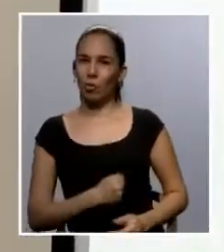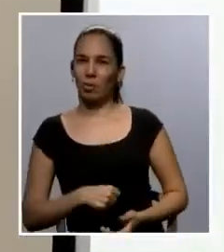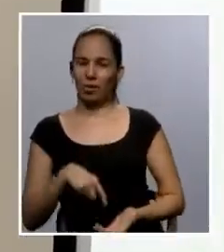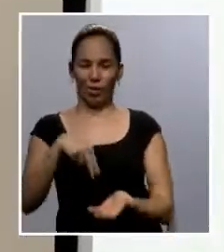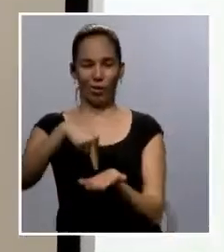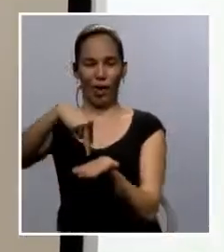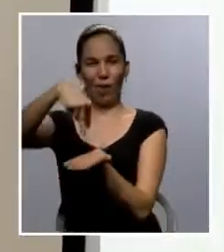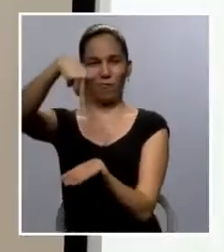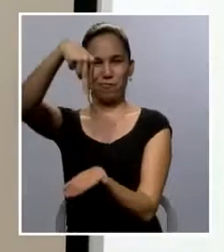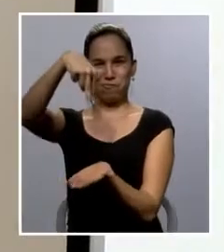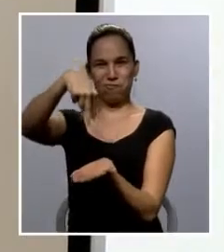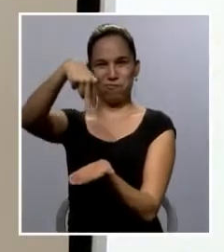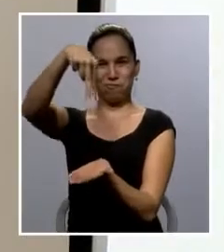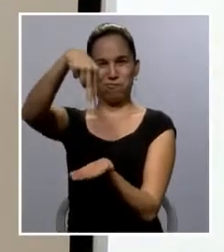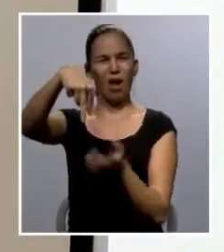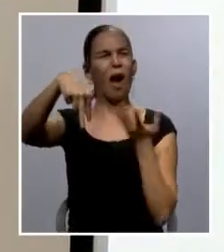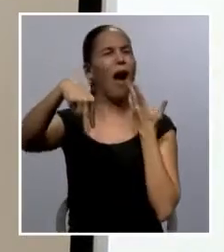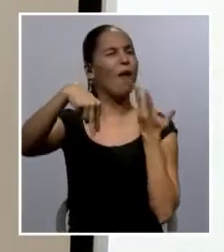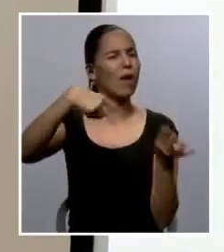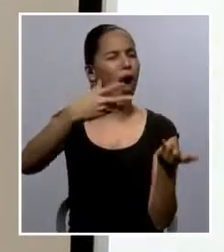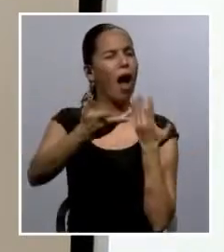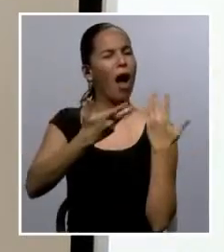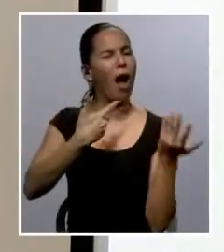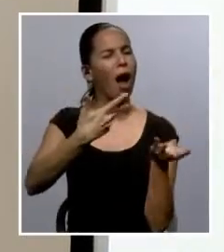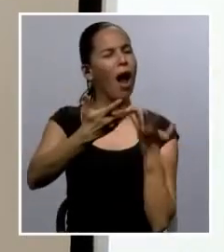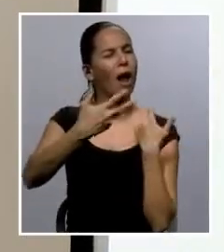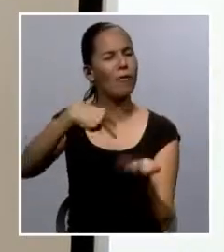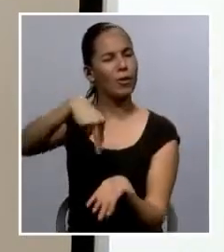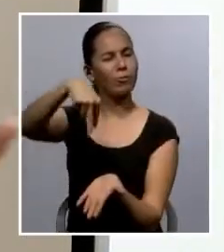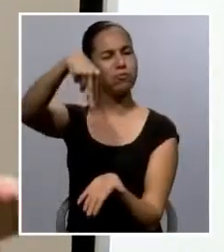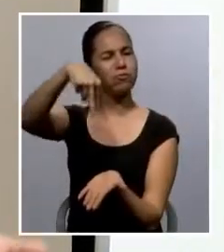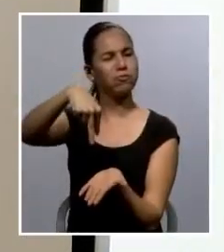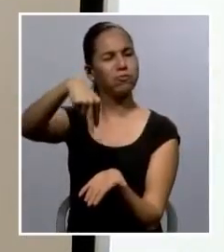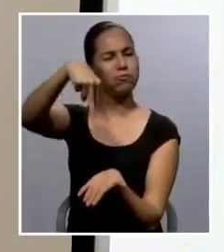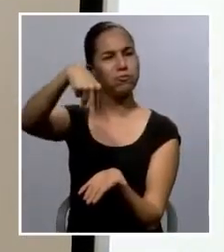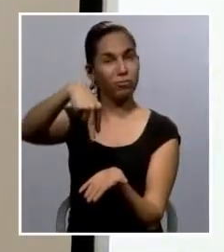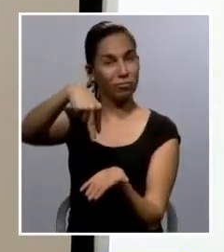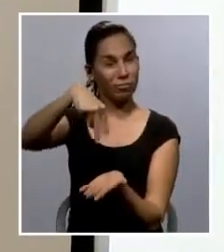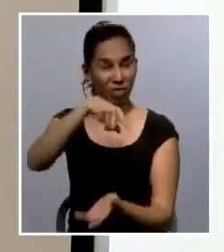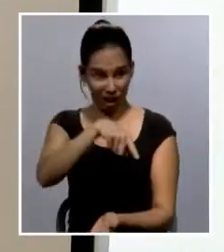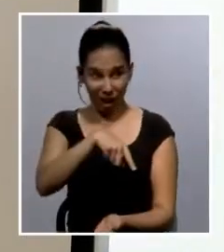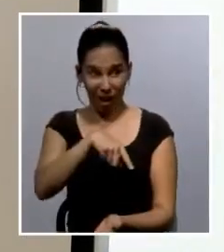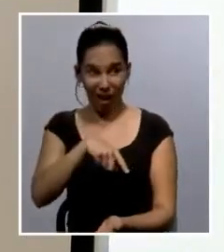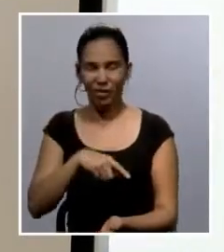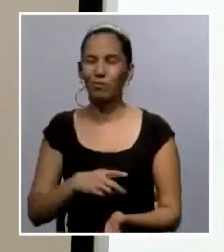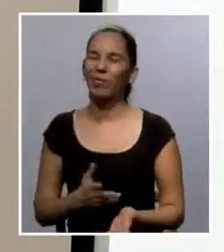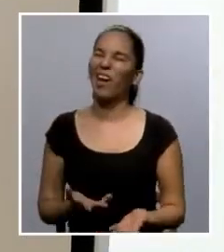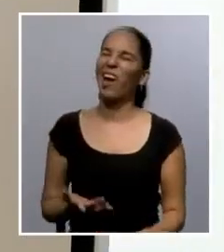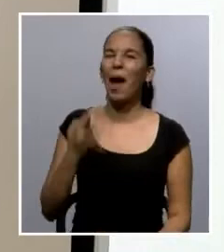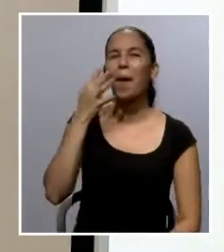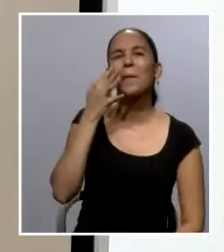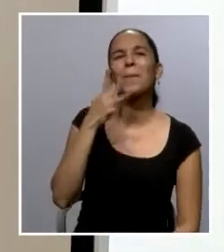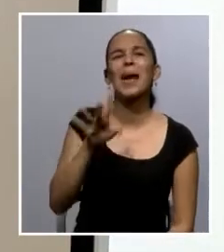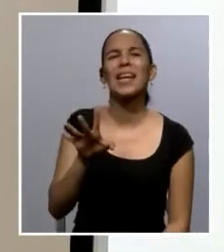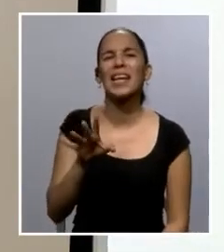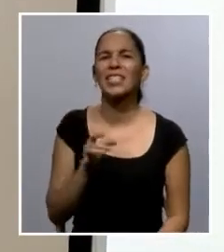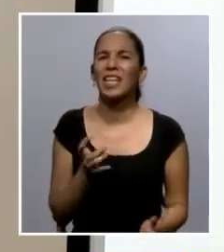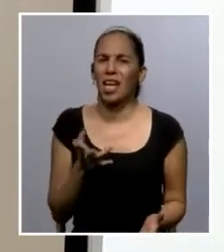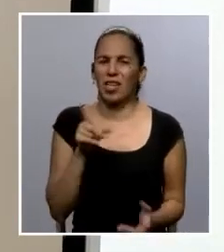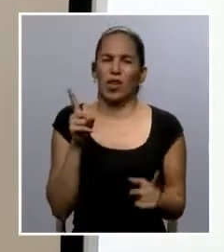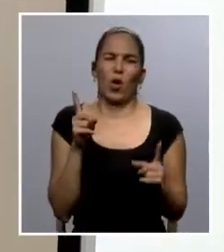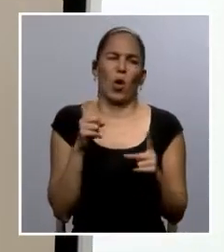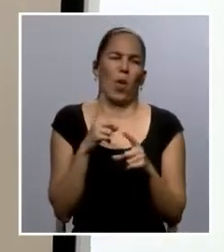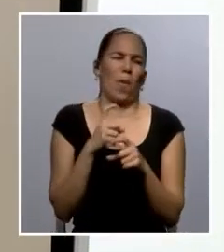aquí flotando y hablando con las personas, en suspensión o levitación. Sí, eso pareciera que fuera un poco más